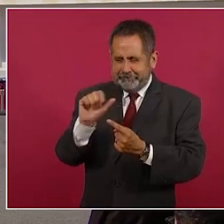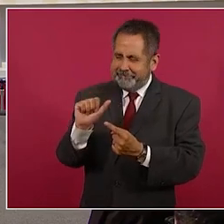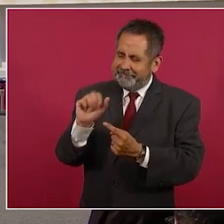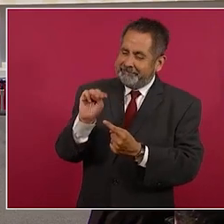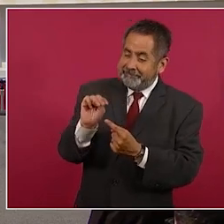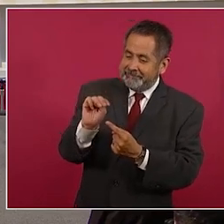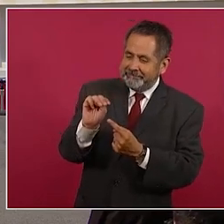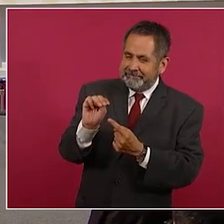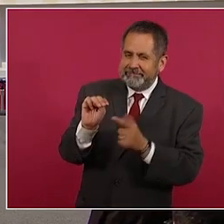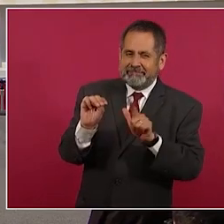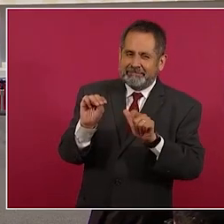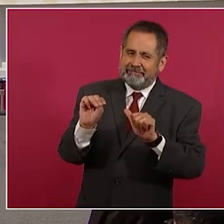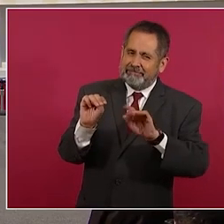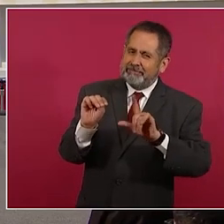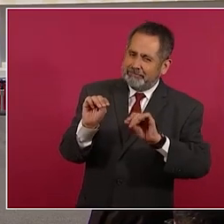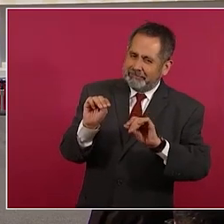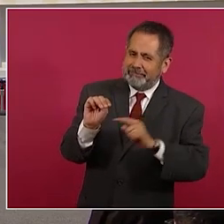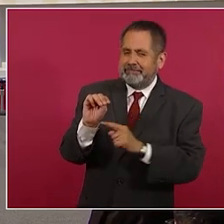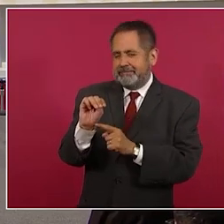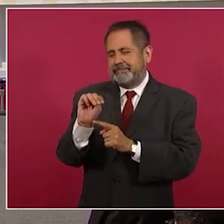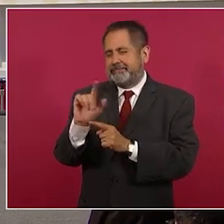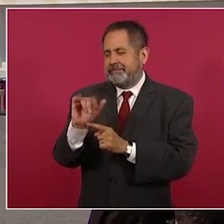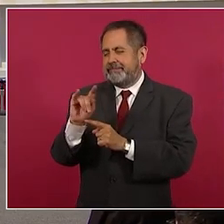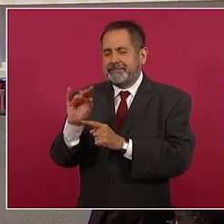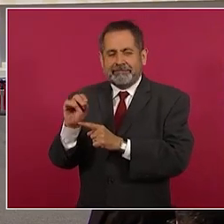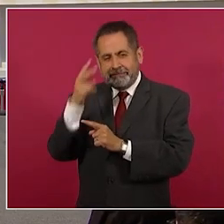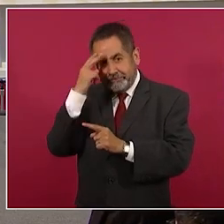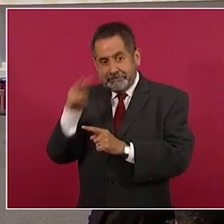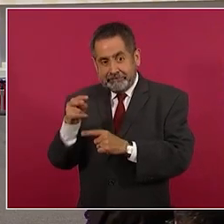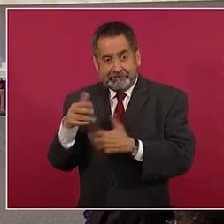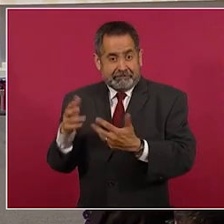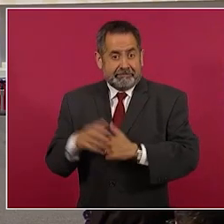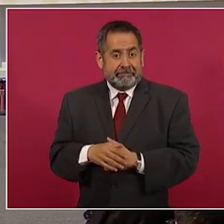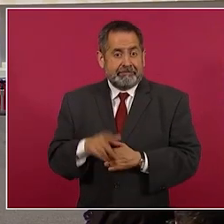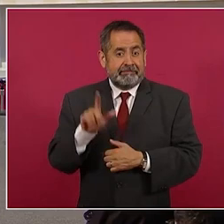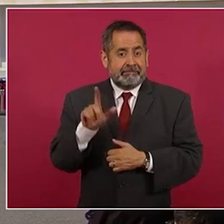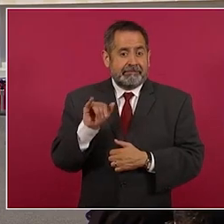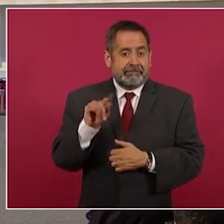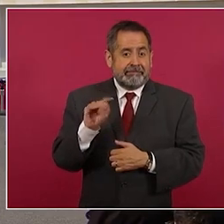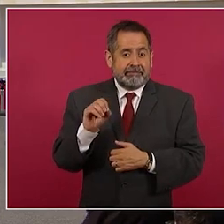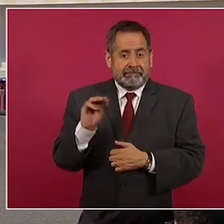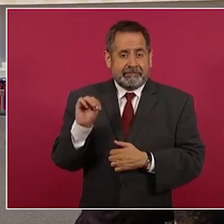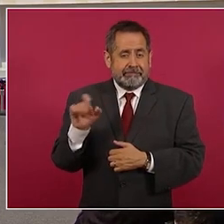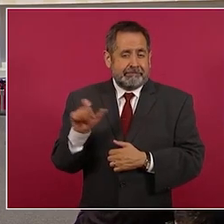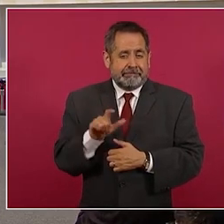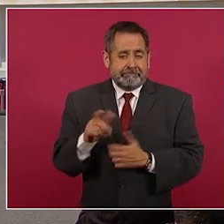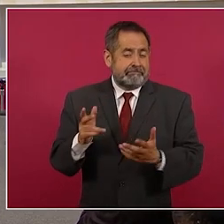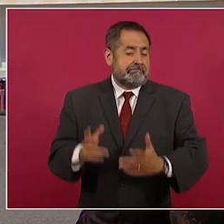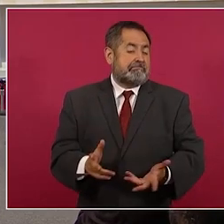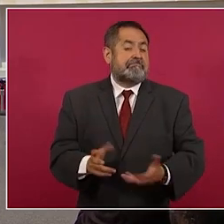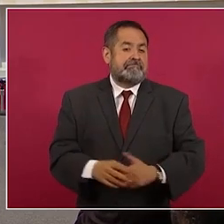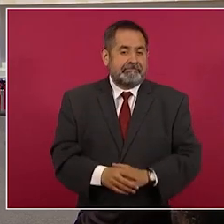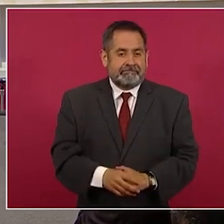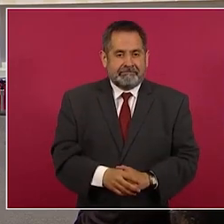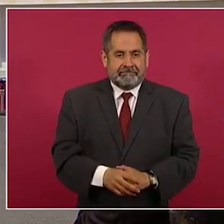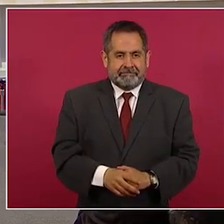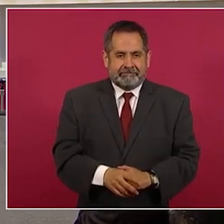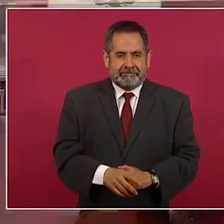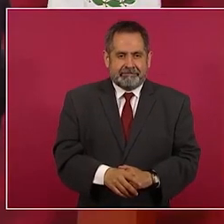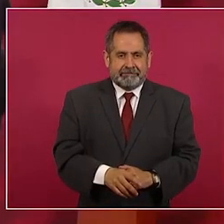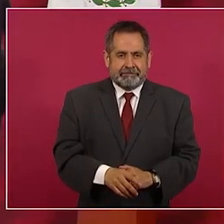Litio. Litio Mexicano. Litiomex. Pues fíjense que